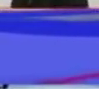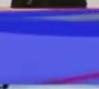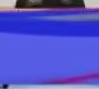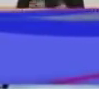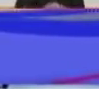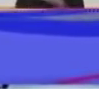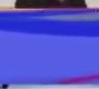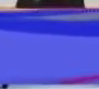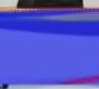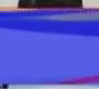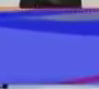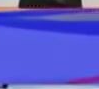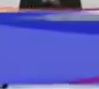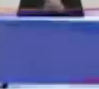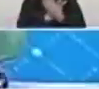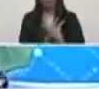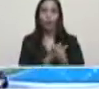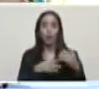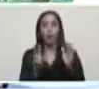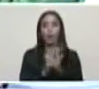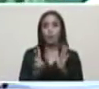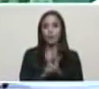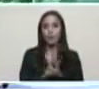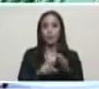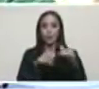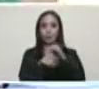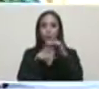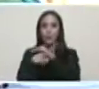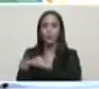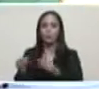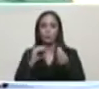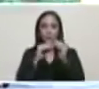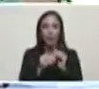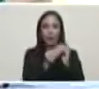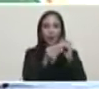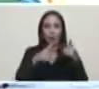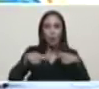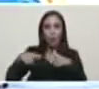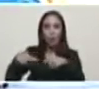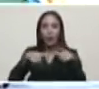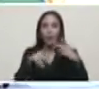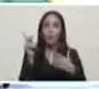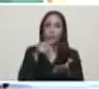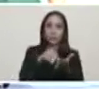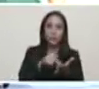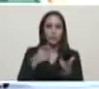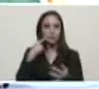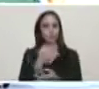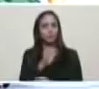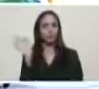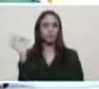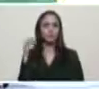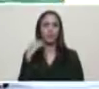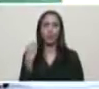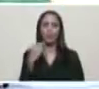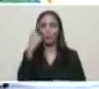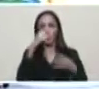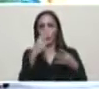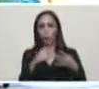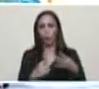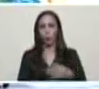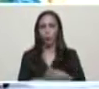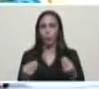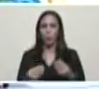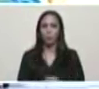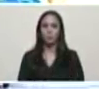voluntario en el trabajo vecinal en la reparación en el embellecimiento en la participación etcétera etcétera